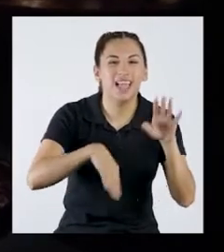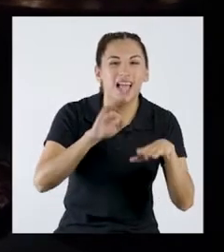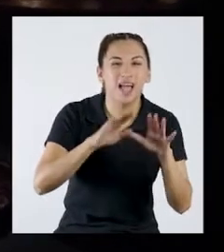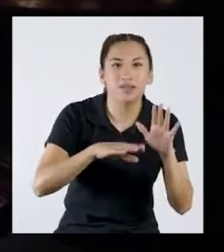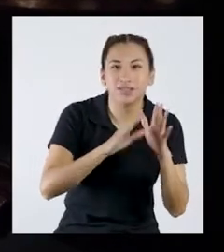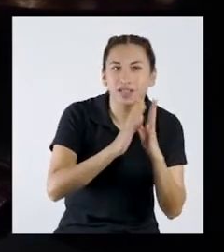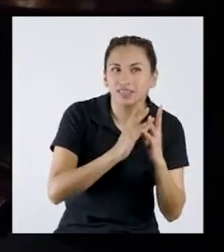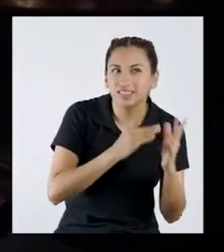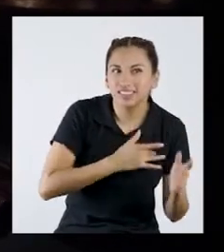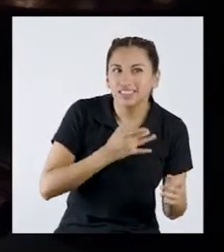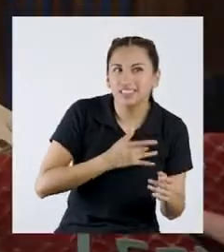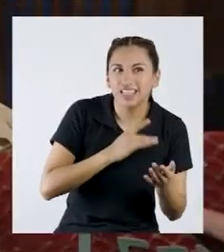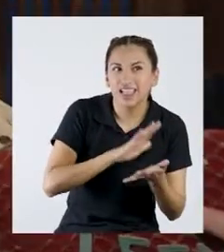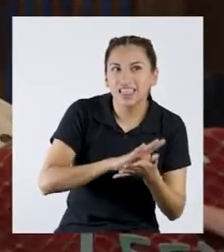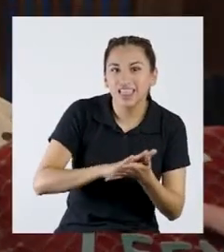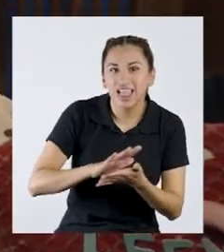tranquilo.